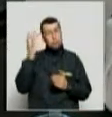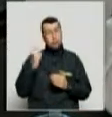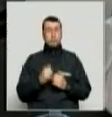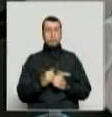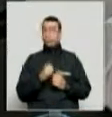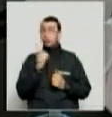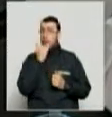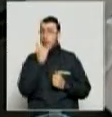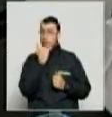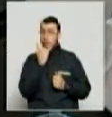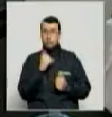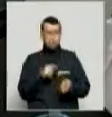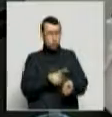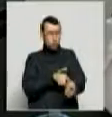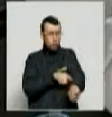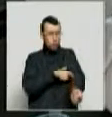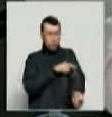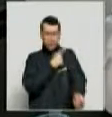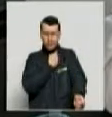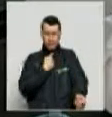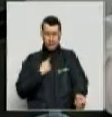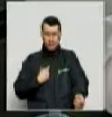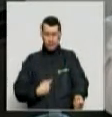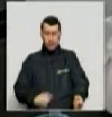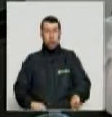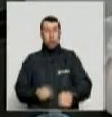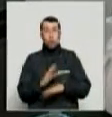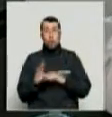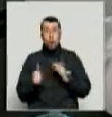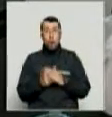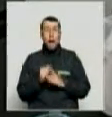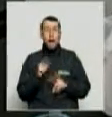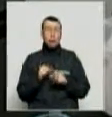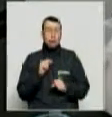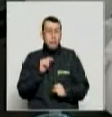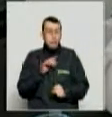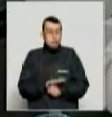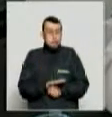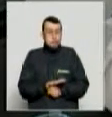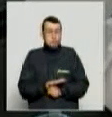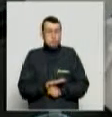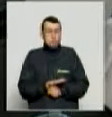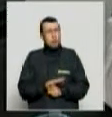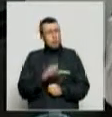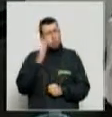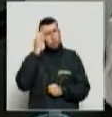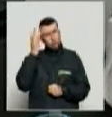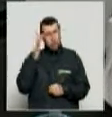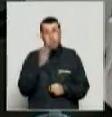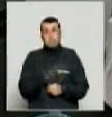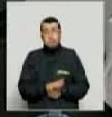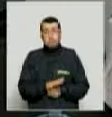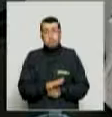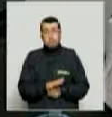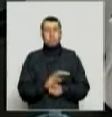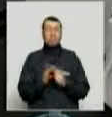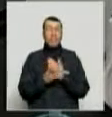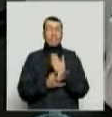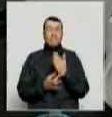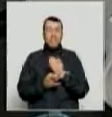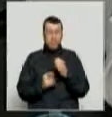vasitos se van tapando. Y se están tapando porque se llenan de